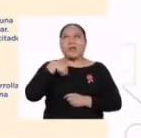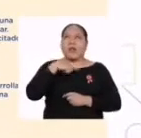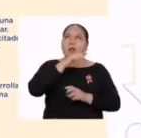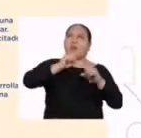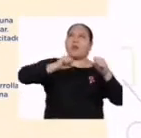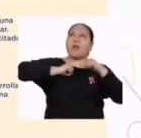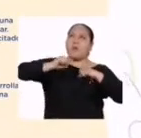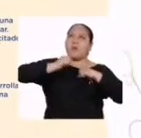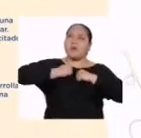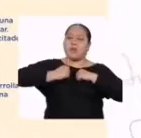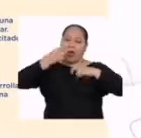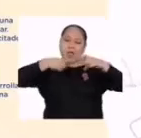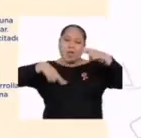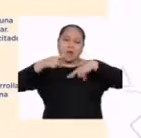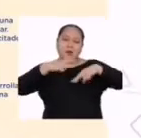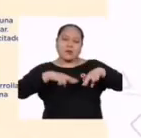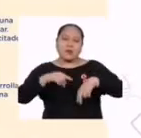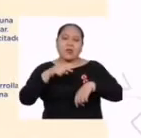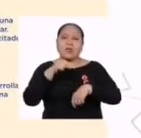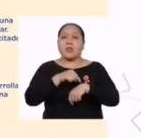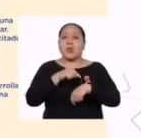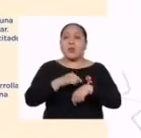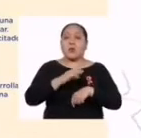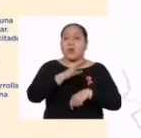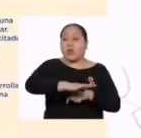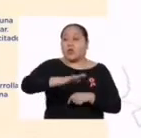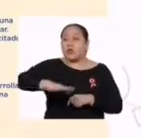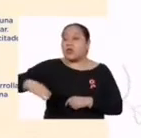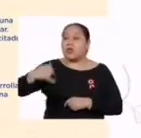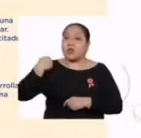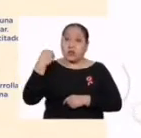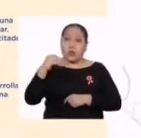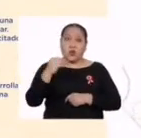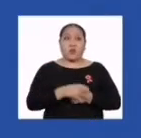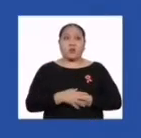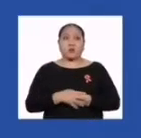deporte y la recreación en la etapa de la niñez y la adolescencia.